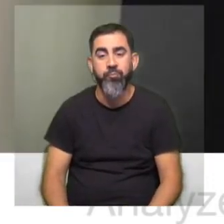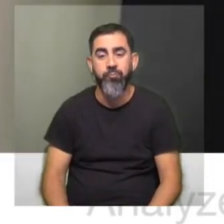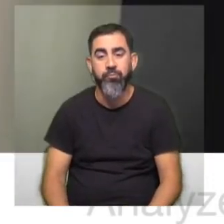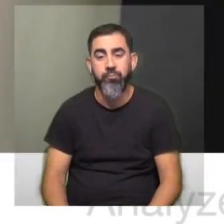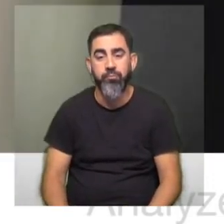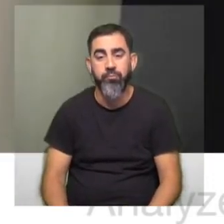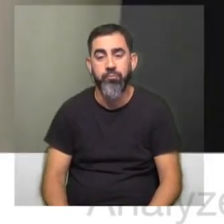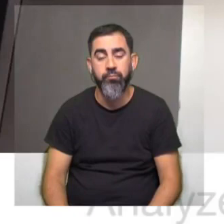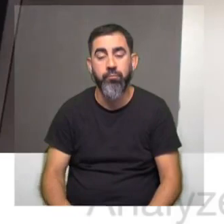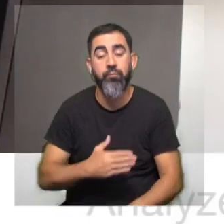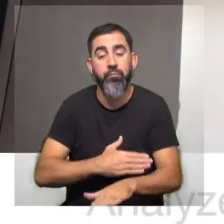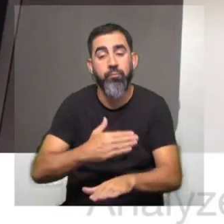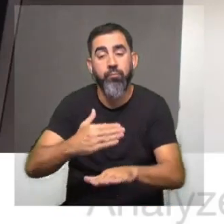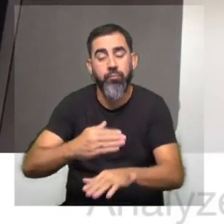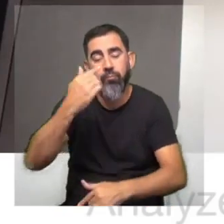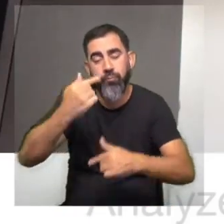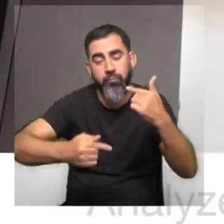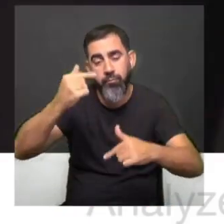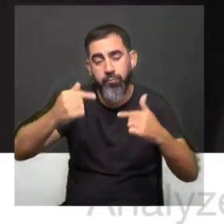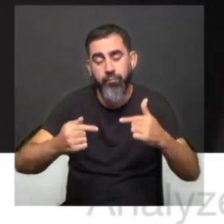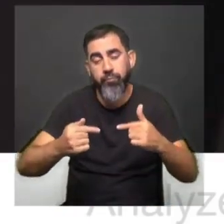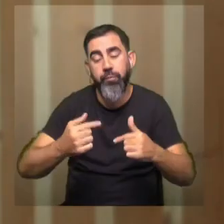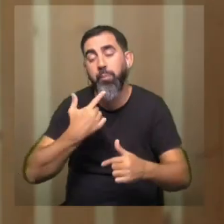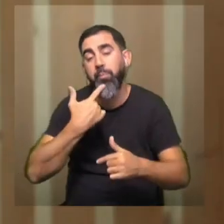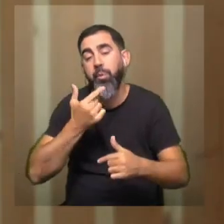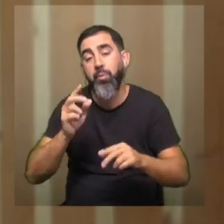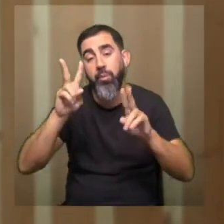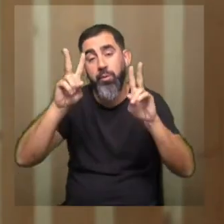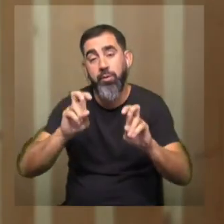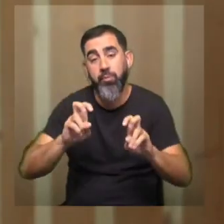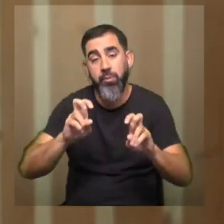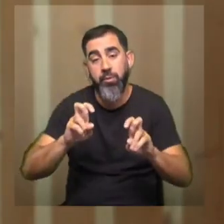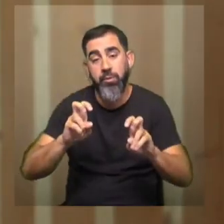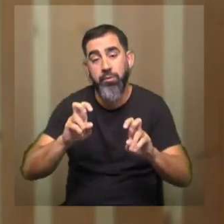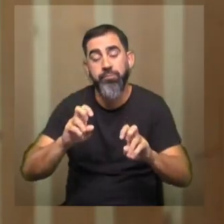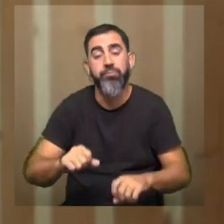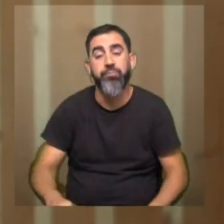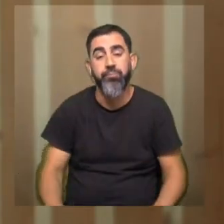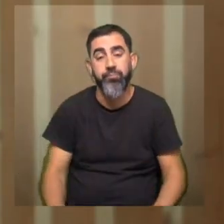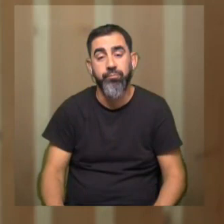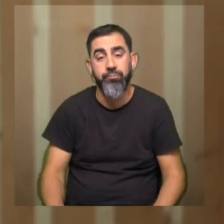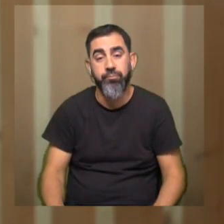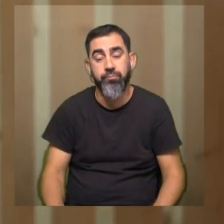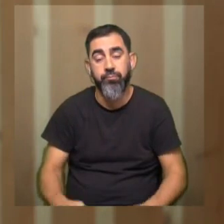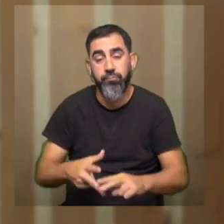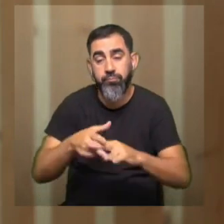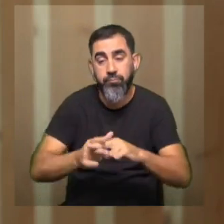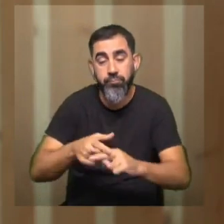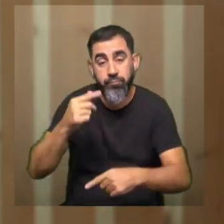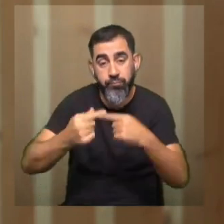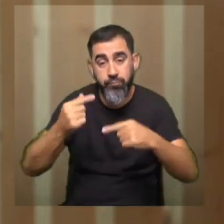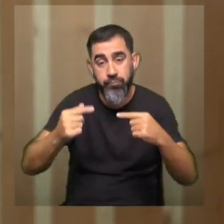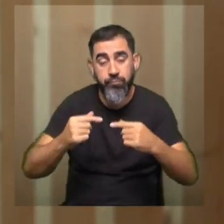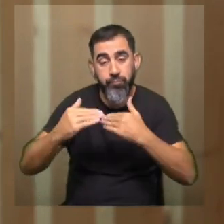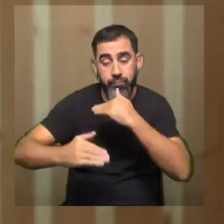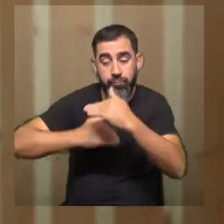Los impactos han sido múltiples, digamos, desde el punto de vista, tanto desde el punto de vista de herramientas que hemos